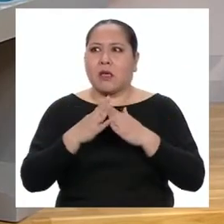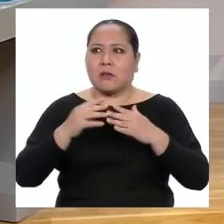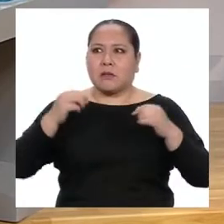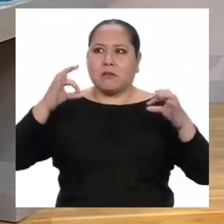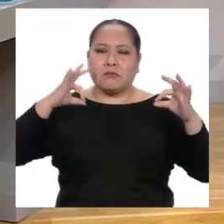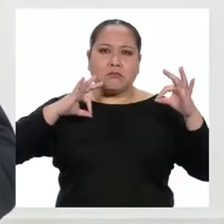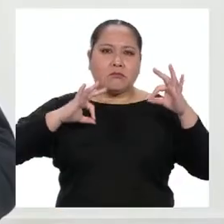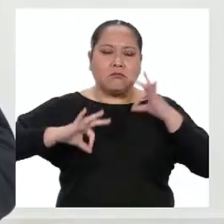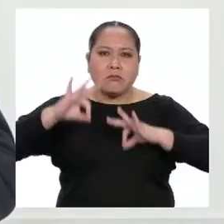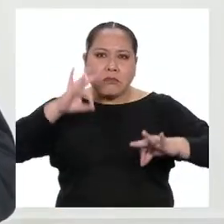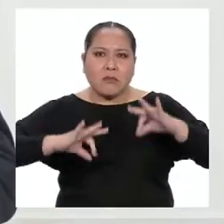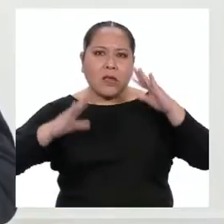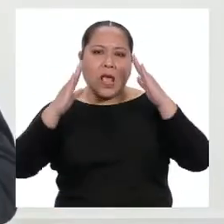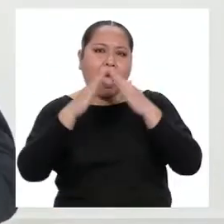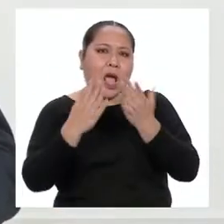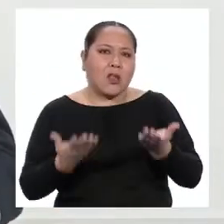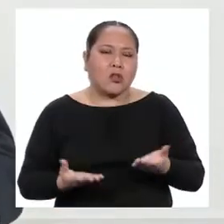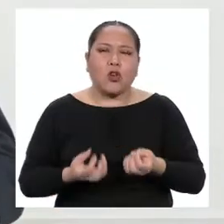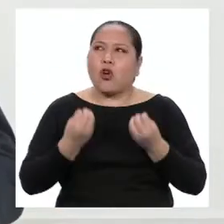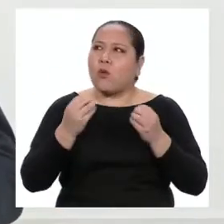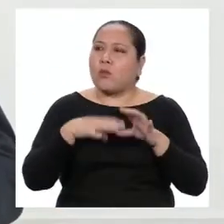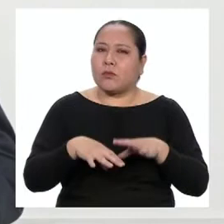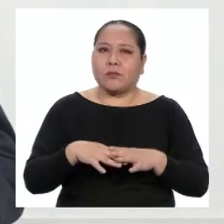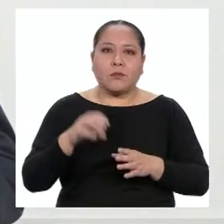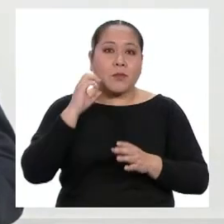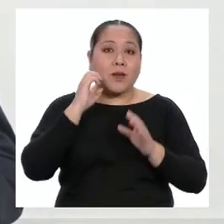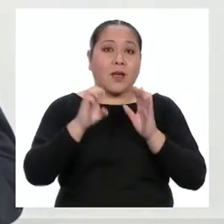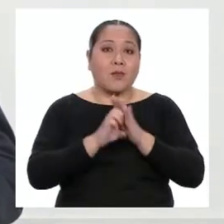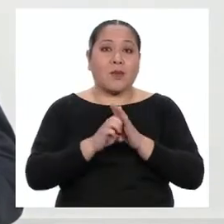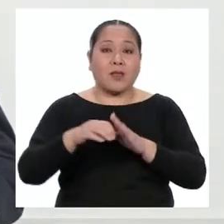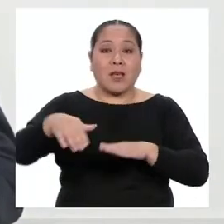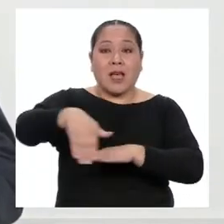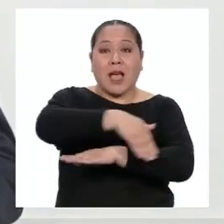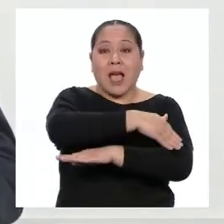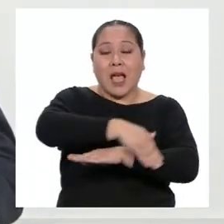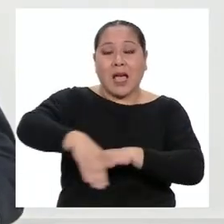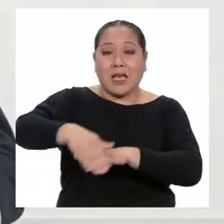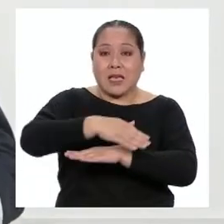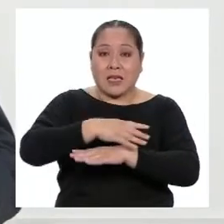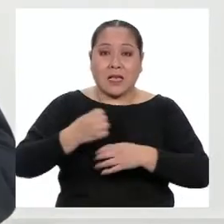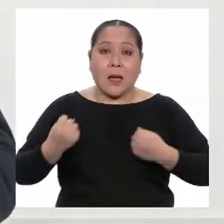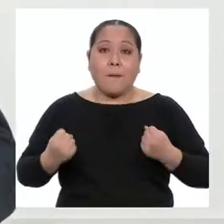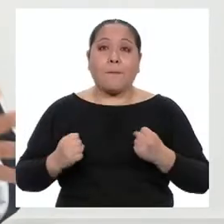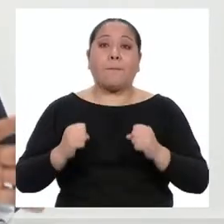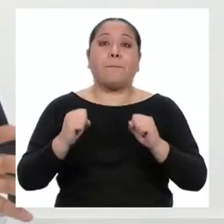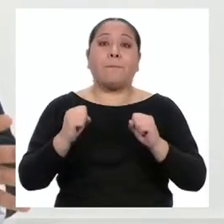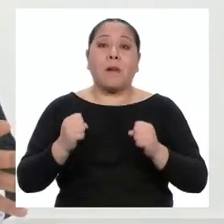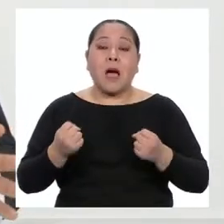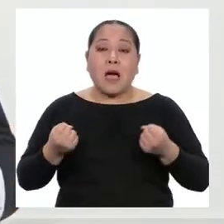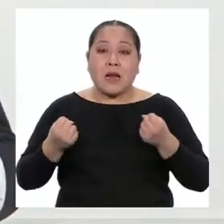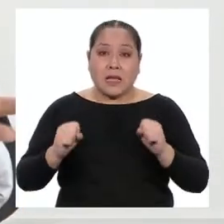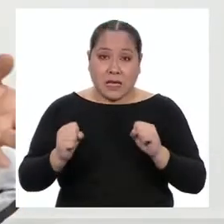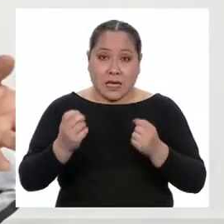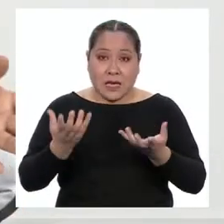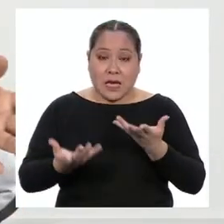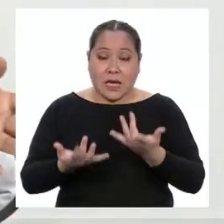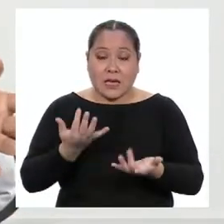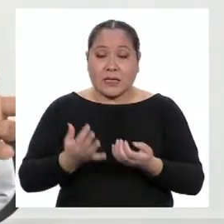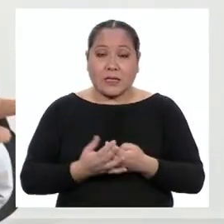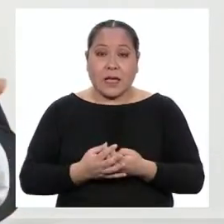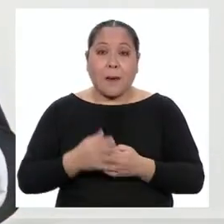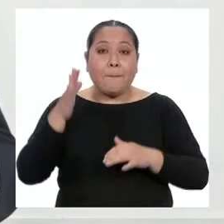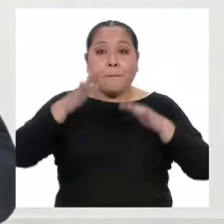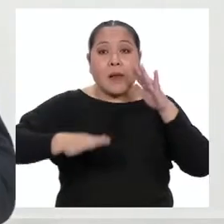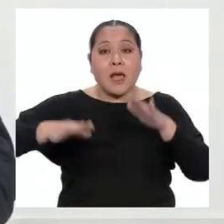demasiados. ¿Cómo hacemos? Por ejemplo, las calles, parques, playas son lugares abiertos, espacios